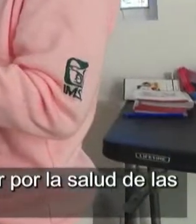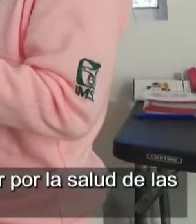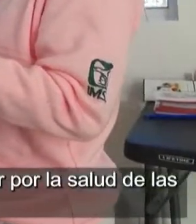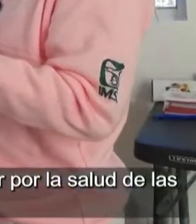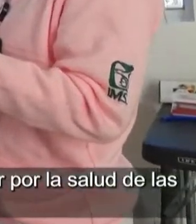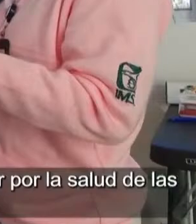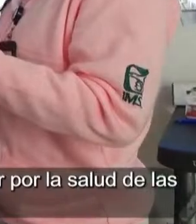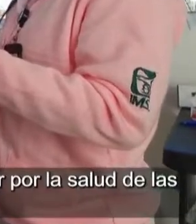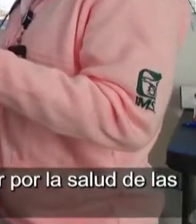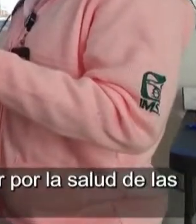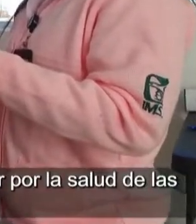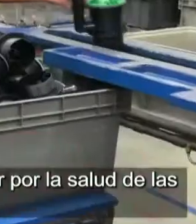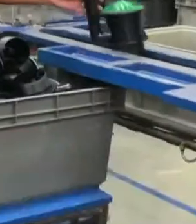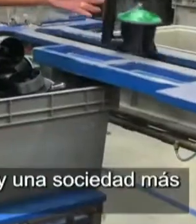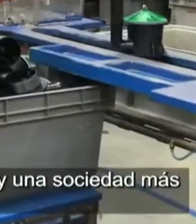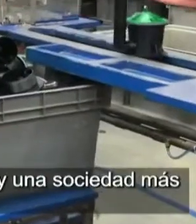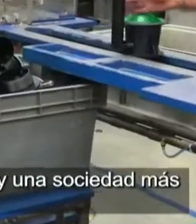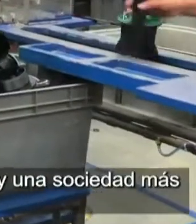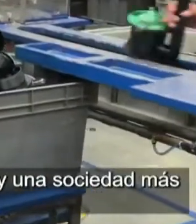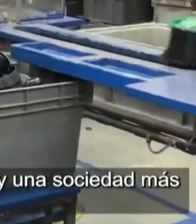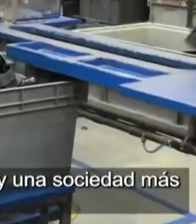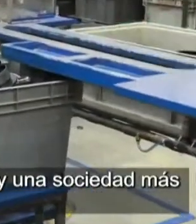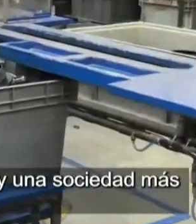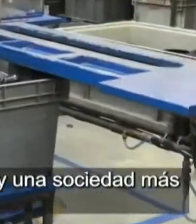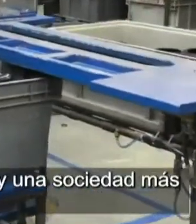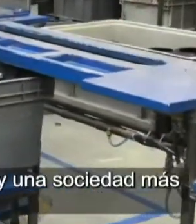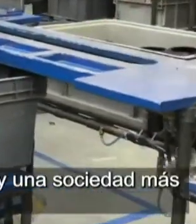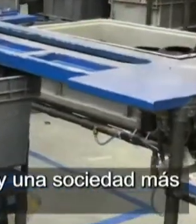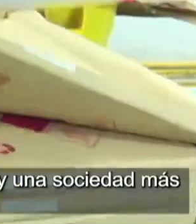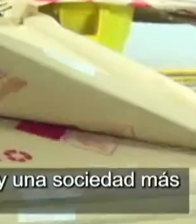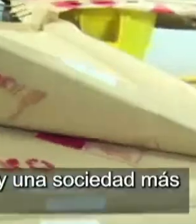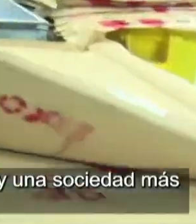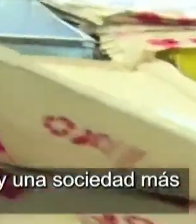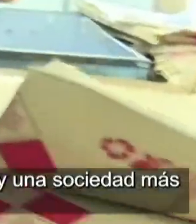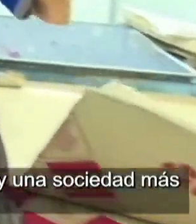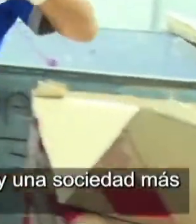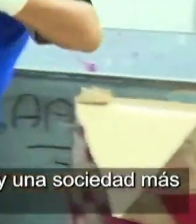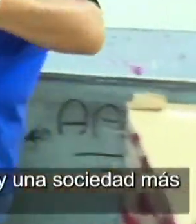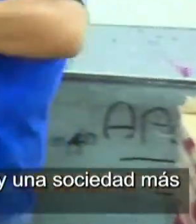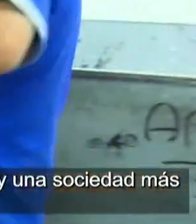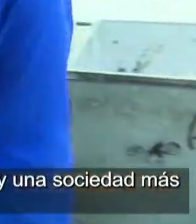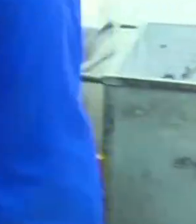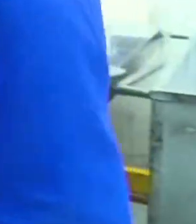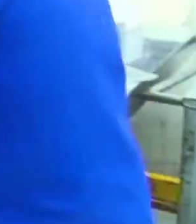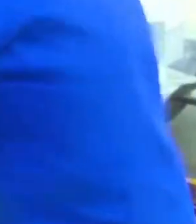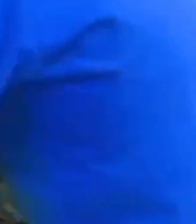reafirmamos que trabajar por la salud de las personas es trabajar por una empresa más productiva y una sociedad